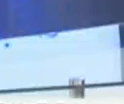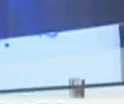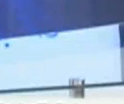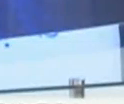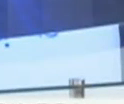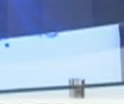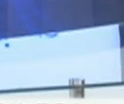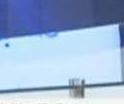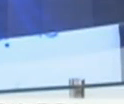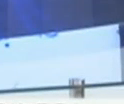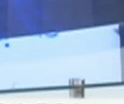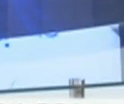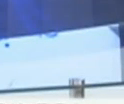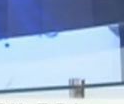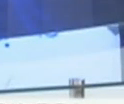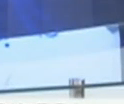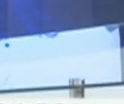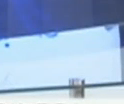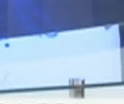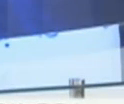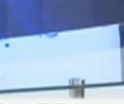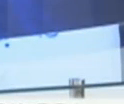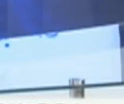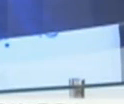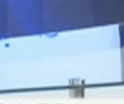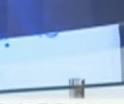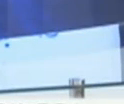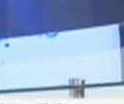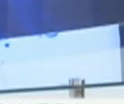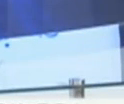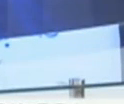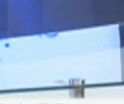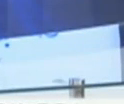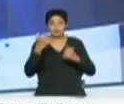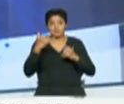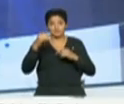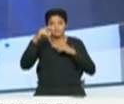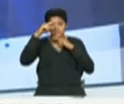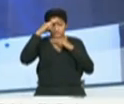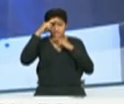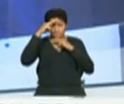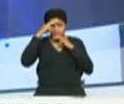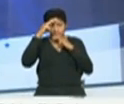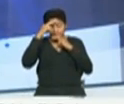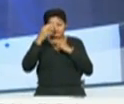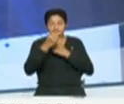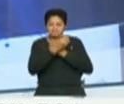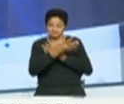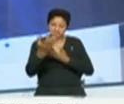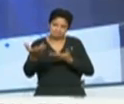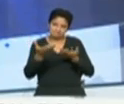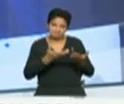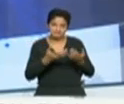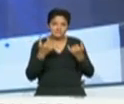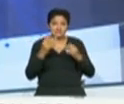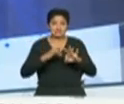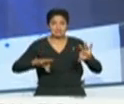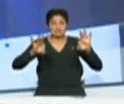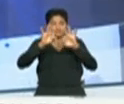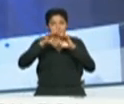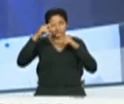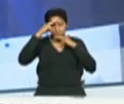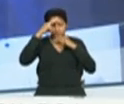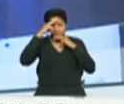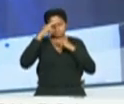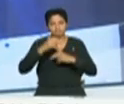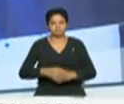Amigas y amigos, muy buenos días. Bienvenidos a esta primera emisión de su noticiero ciudadano. Tenemos importantes noticias en esta